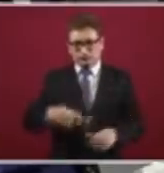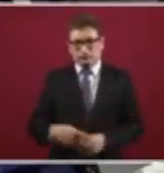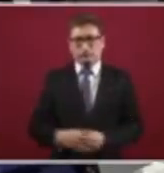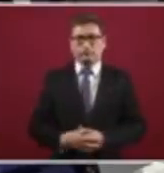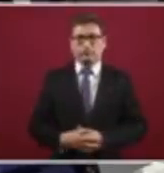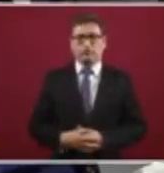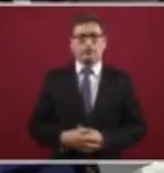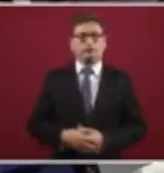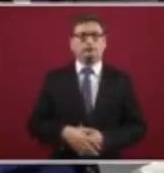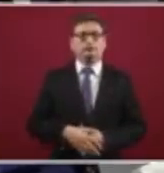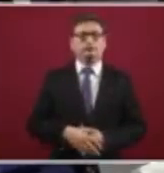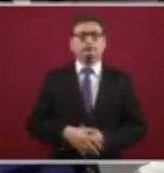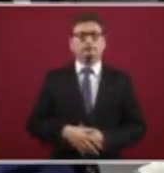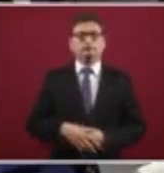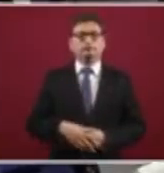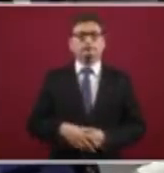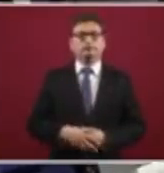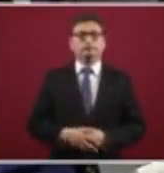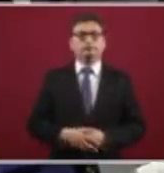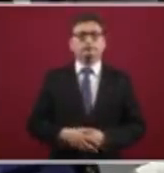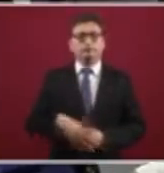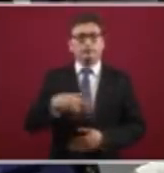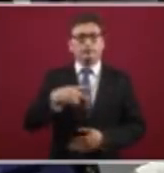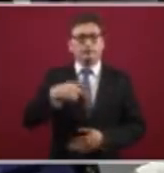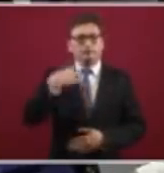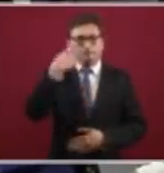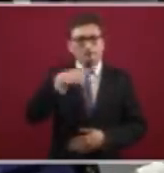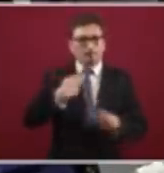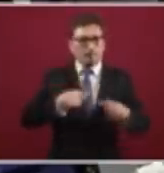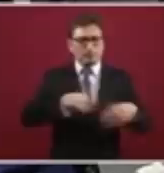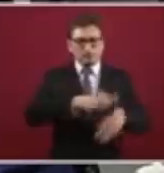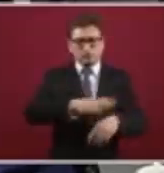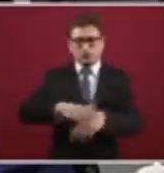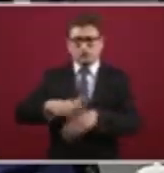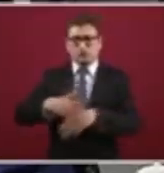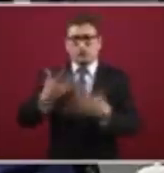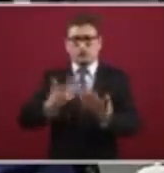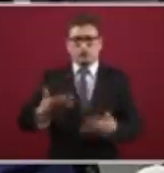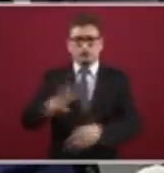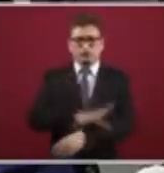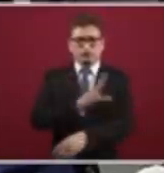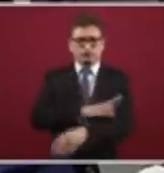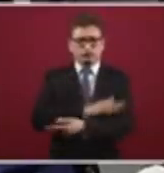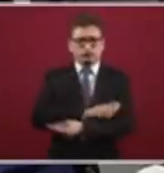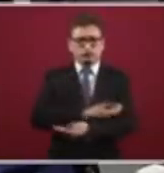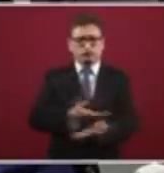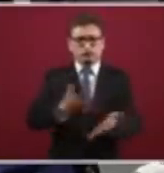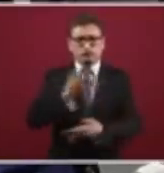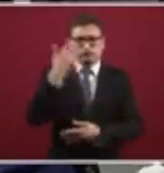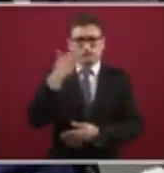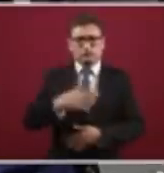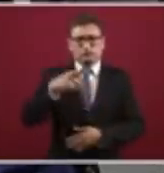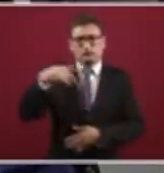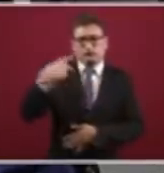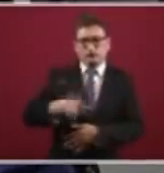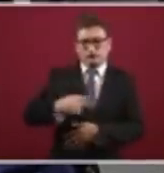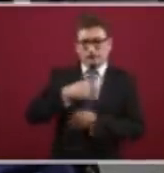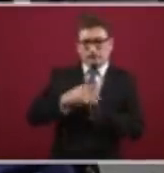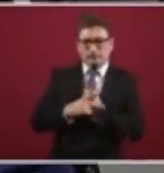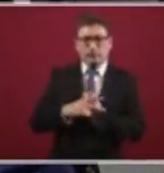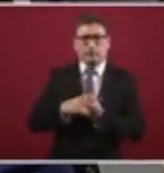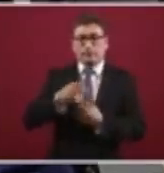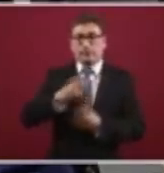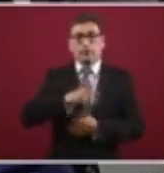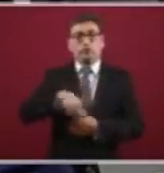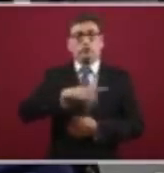pueblo de mexico les devuelvo a la energía eléctrica que es de la exclusiva propiedad de la nación pero no se